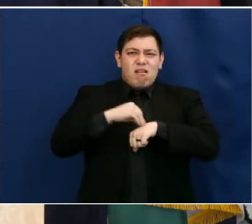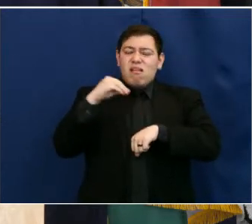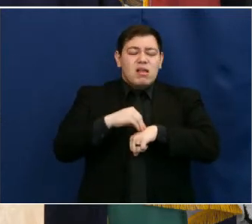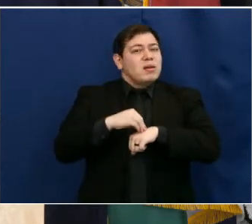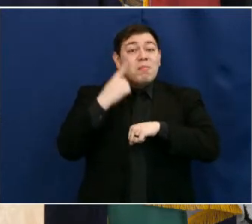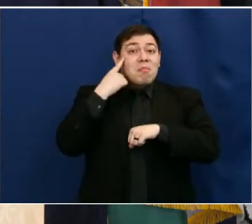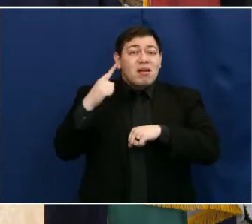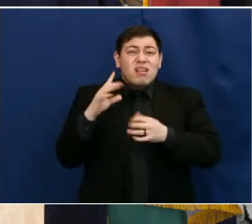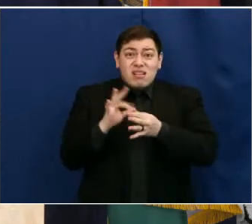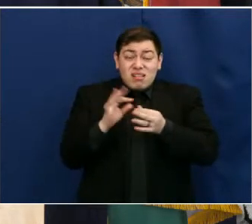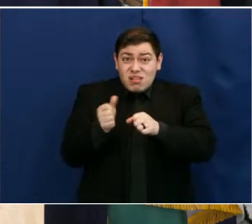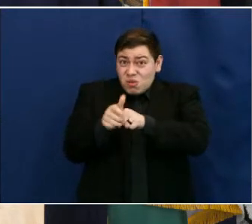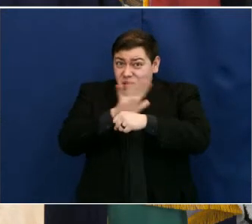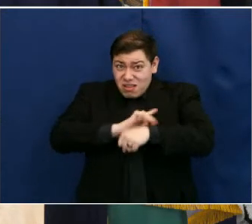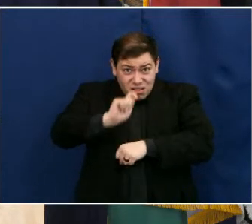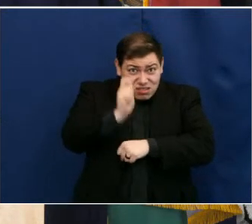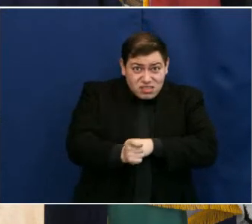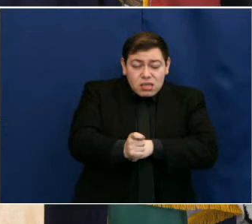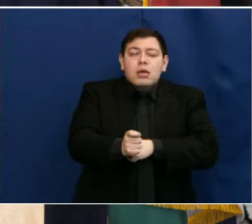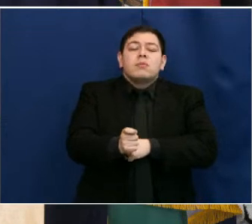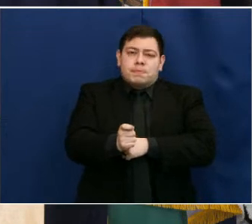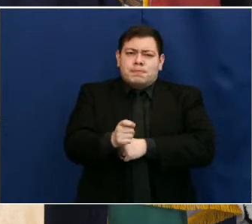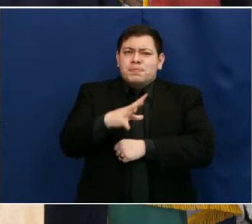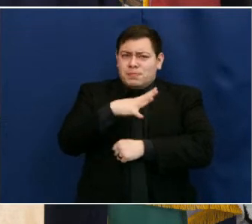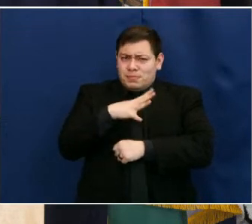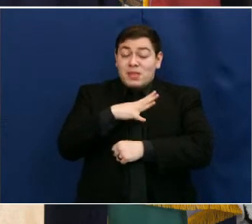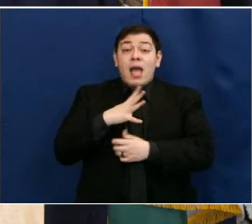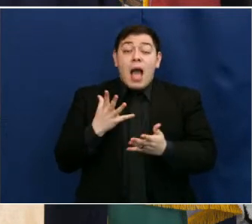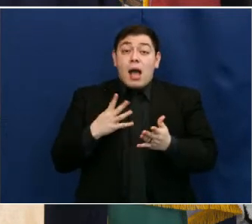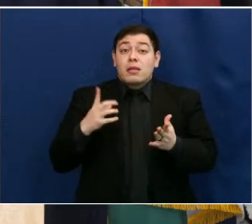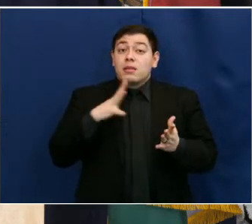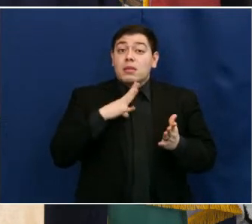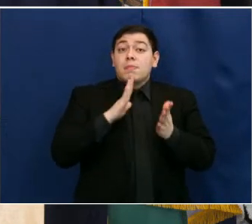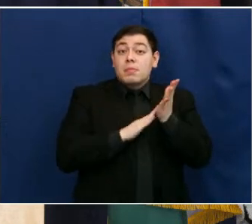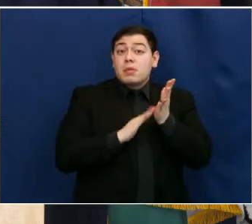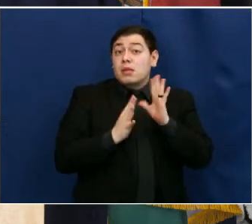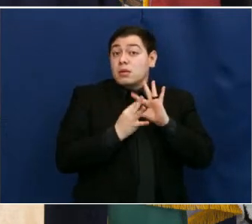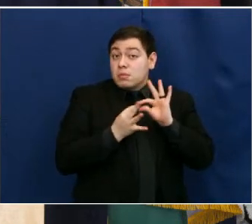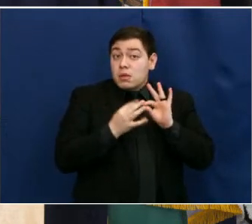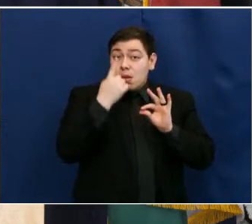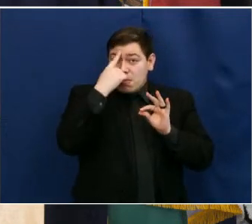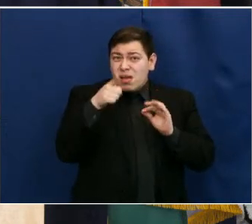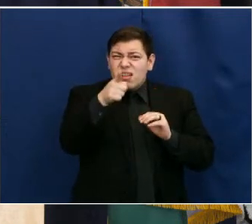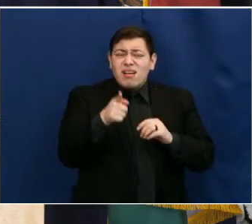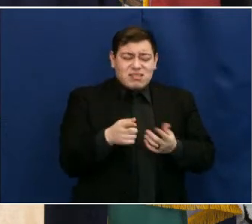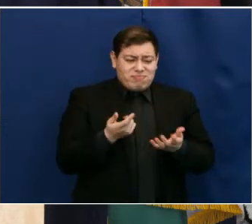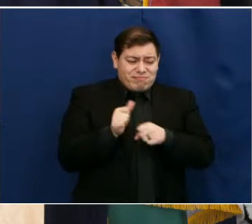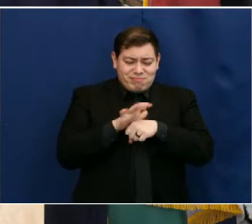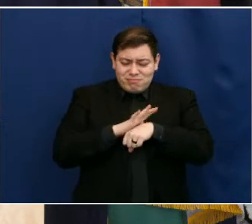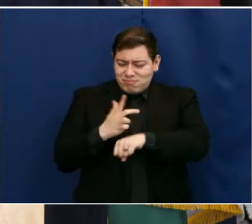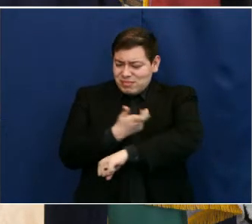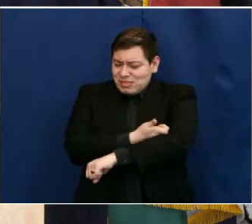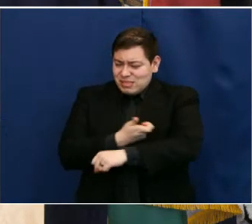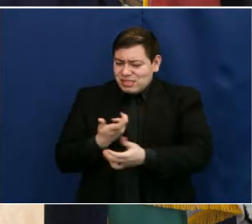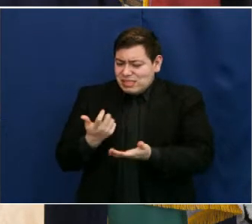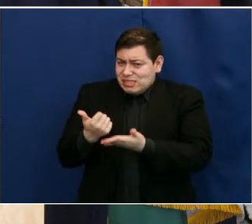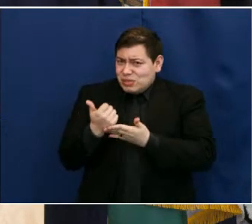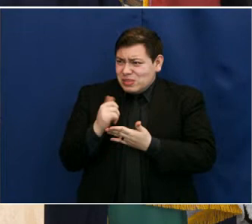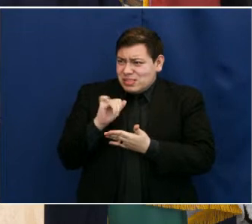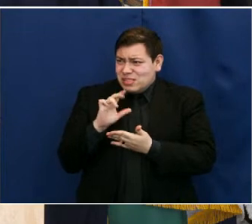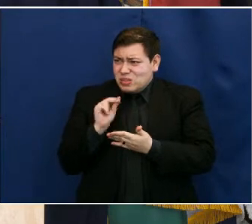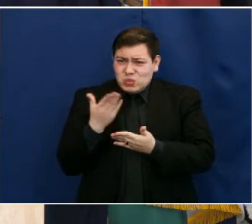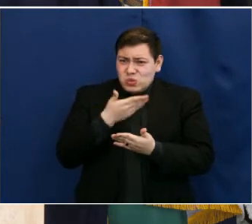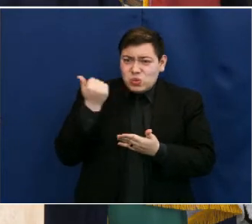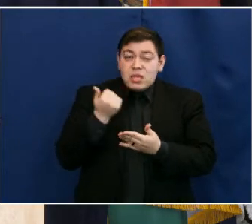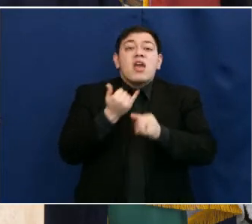y nosotros hemos desarrollado un documento en inglés y en español con un recurso para la comunidad con respuestas de preguntas